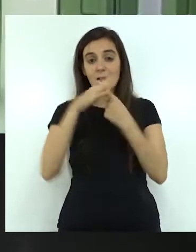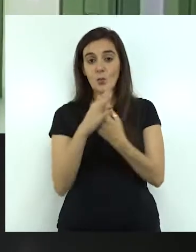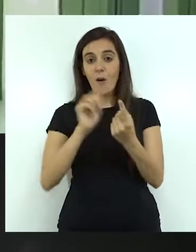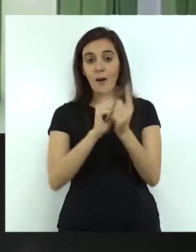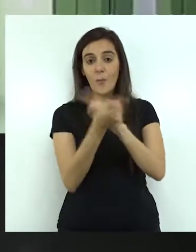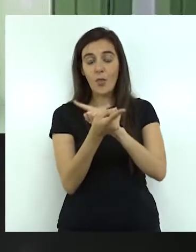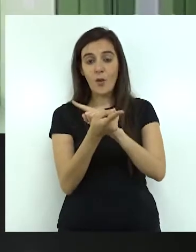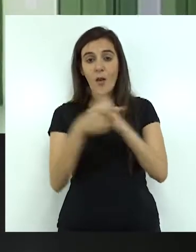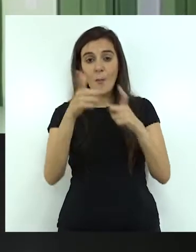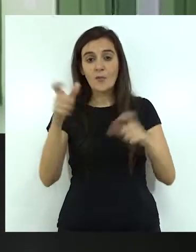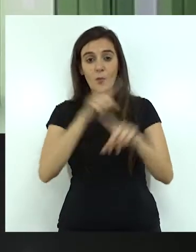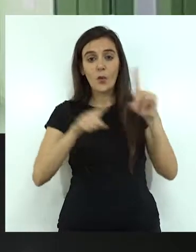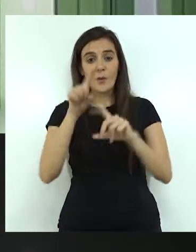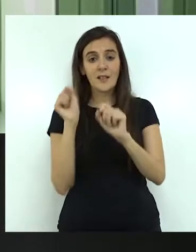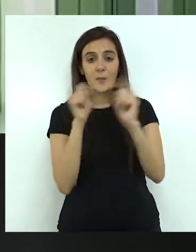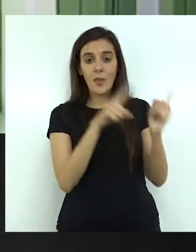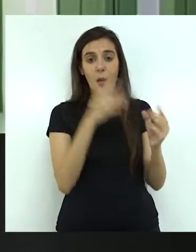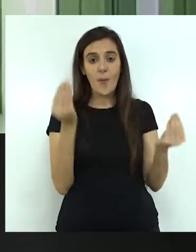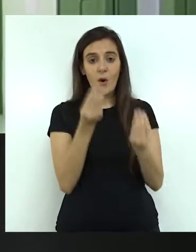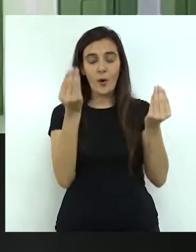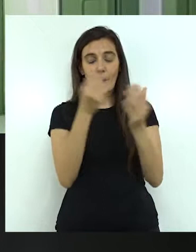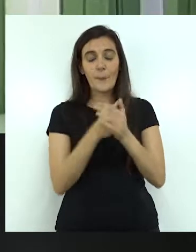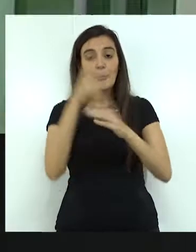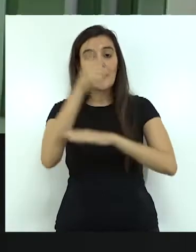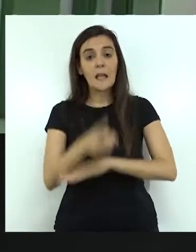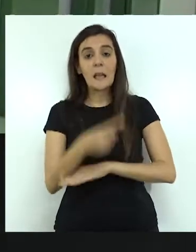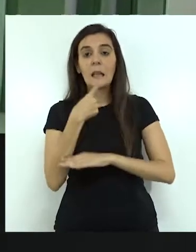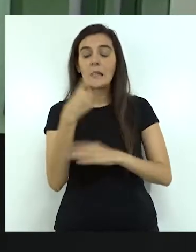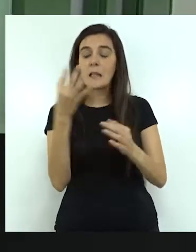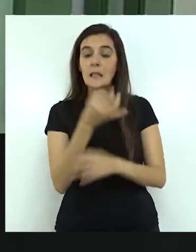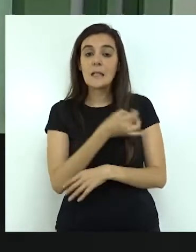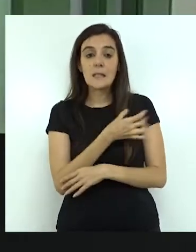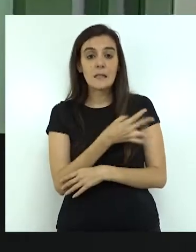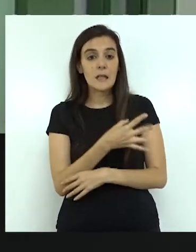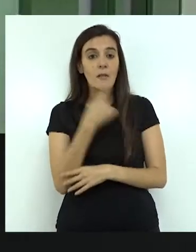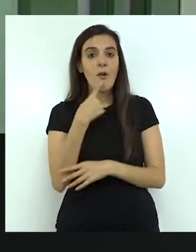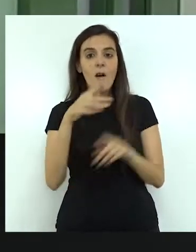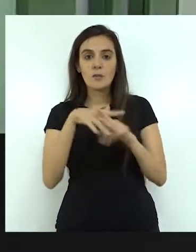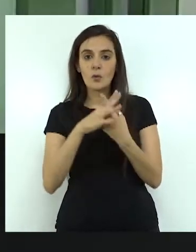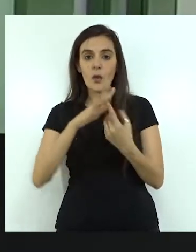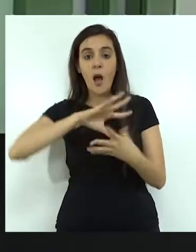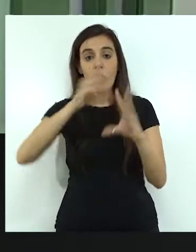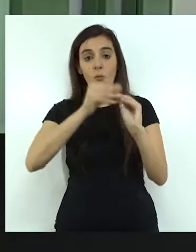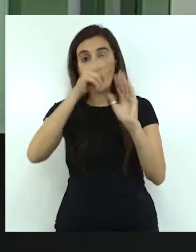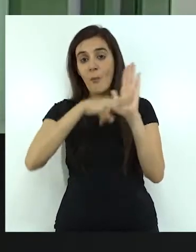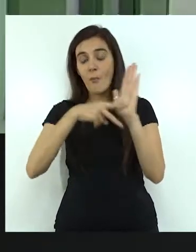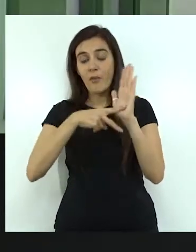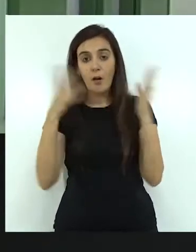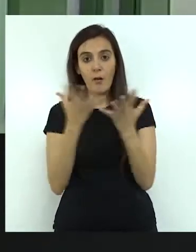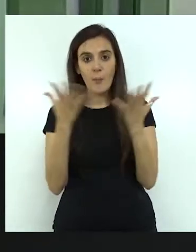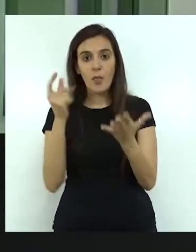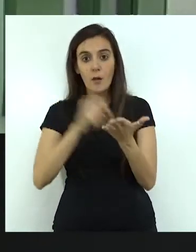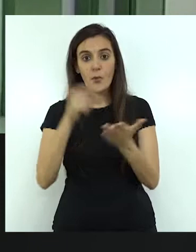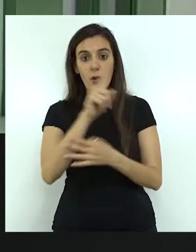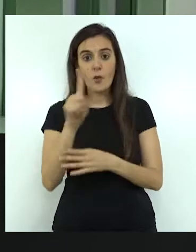problemáticos el director ha manifestado los sindicalistas que no quería adoptar medidas en caliente aunque se ha comprometido a elevar